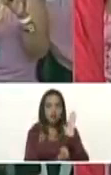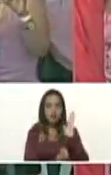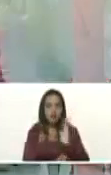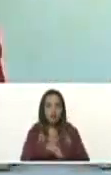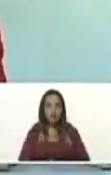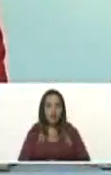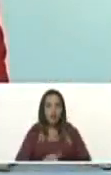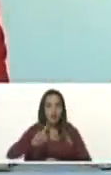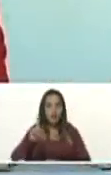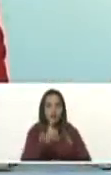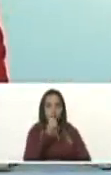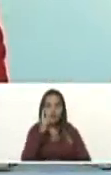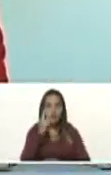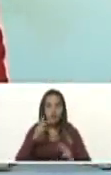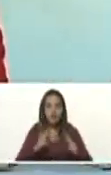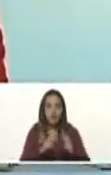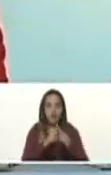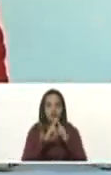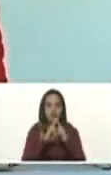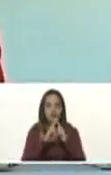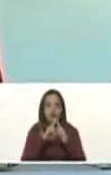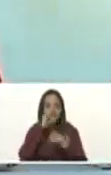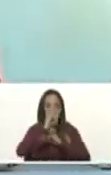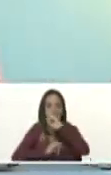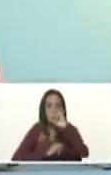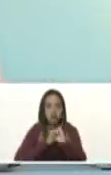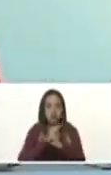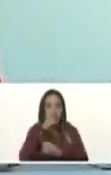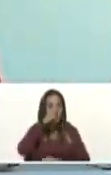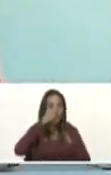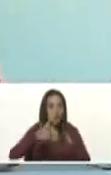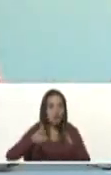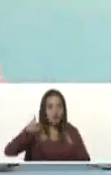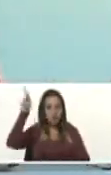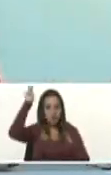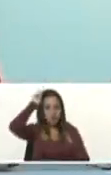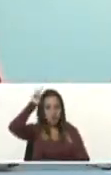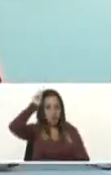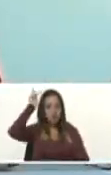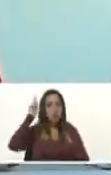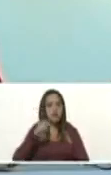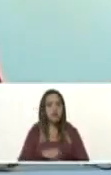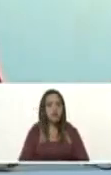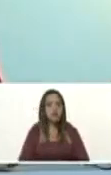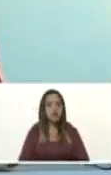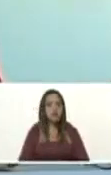Primer encuentro de internacional de pueblos originarios.